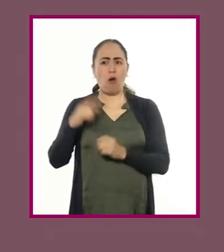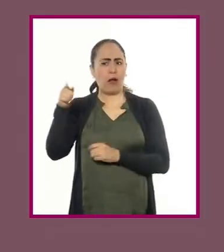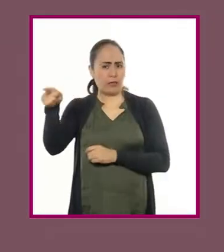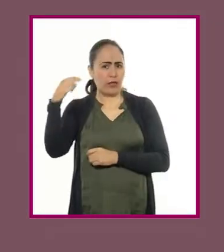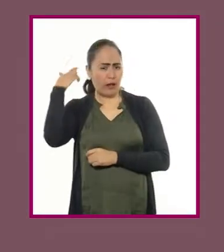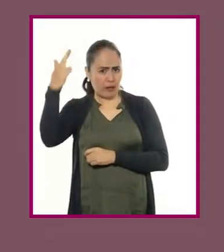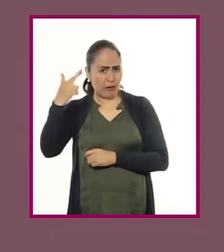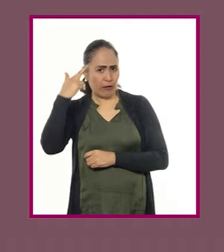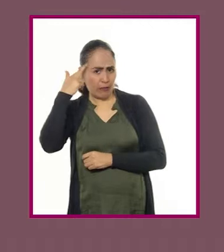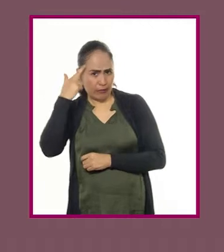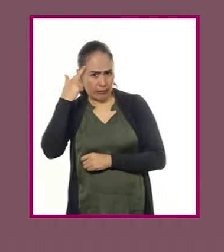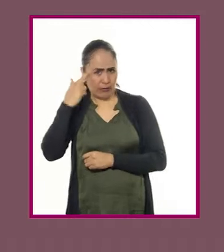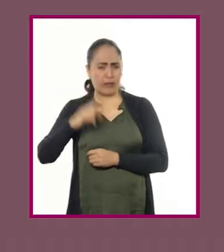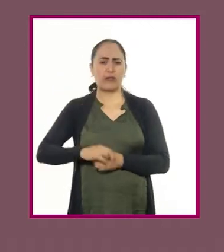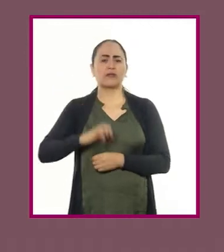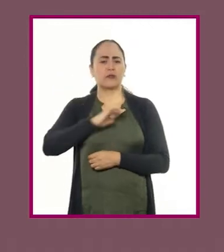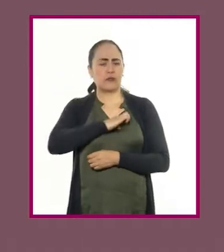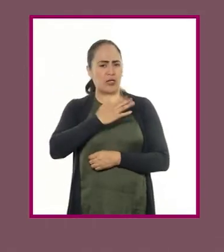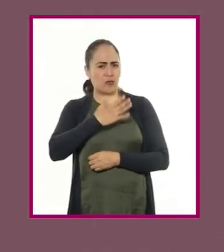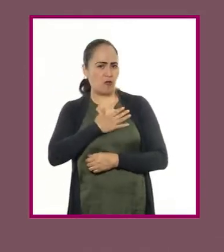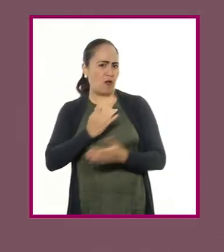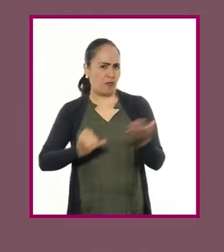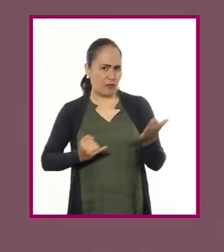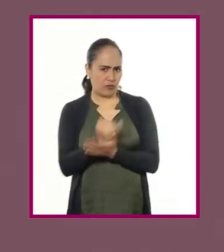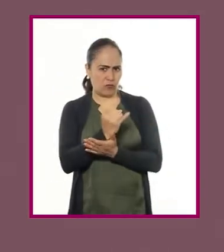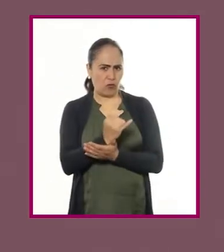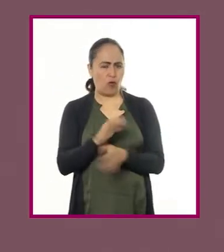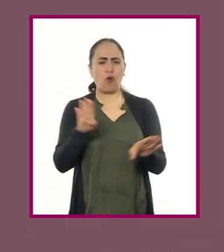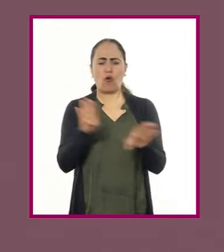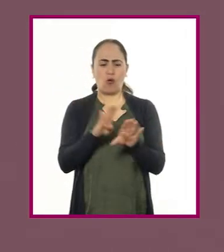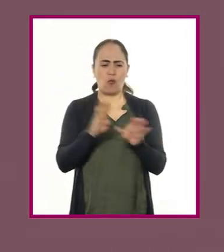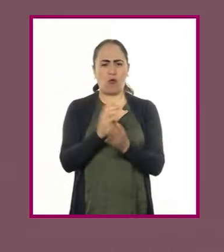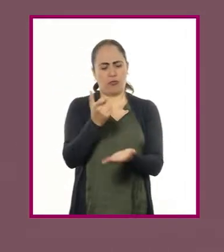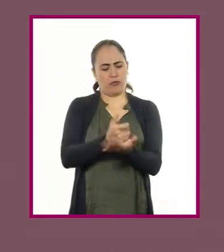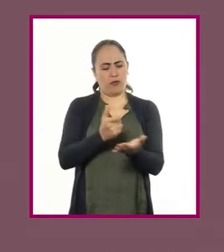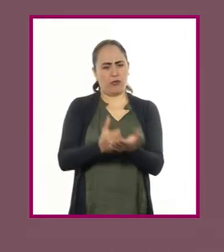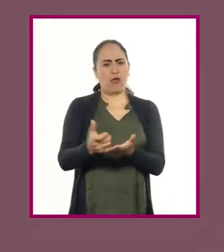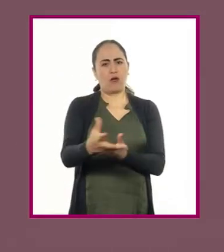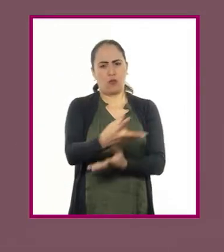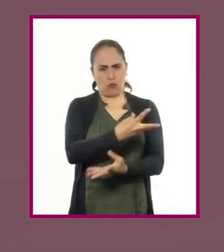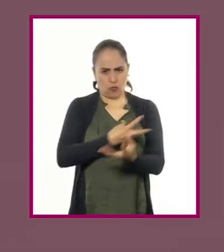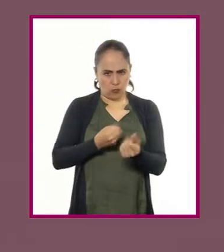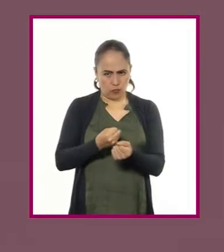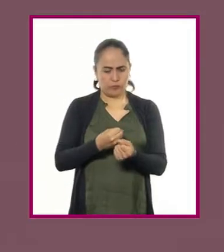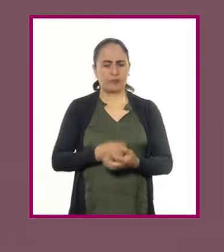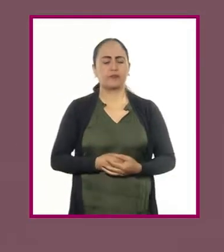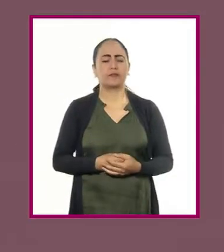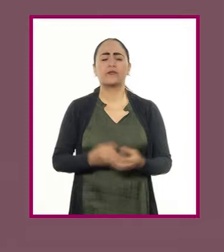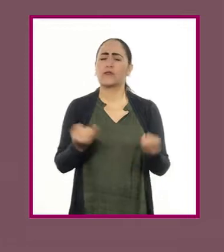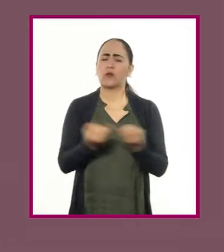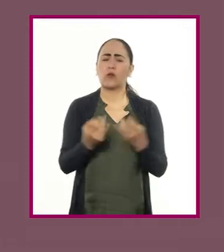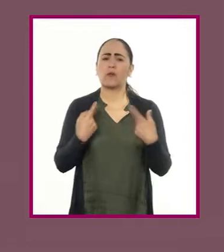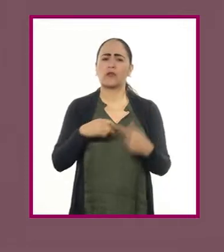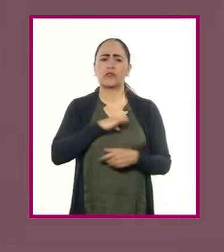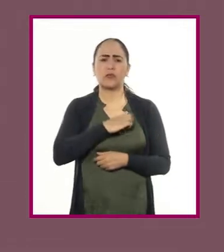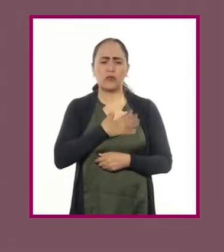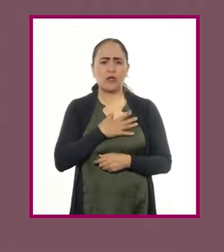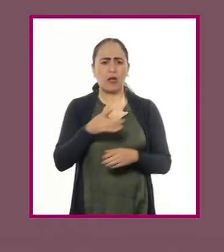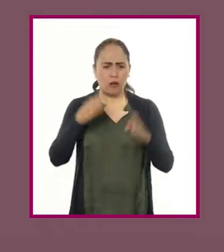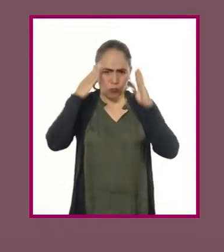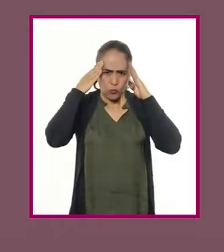española a cambio de un beneficio económico. También había españoles que se dedicaron al comercio o a la